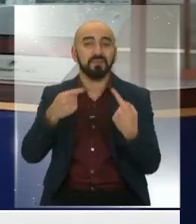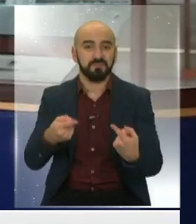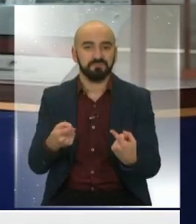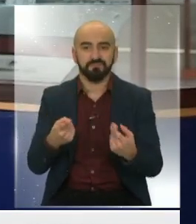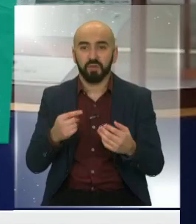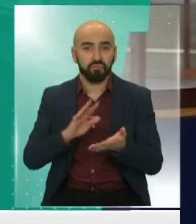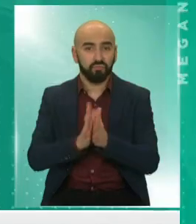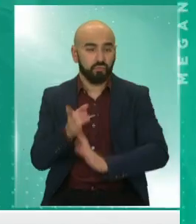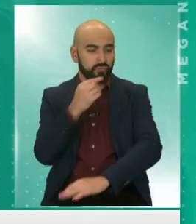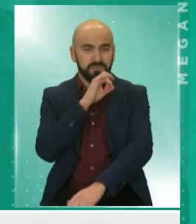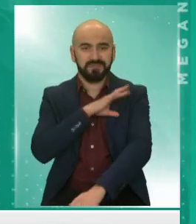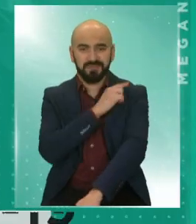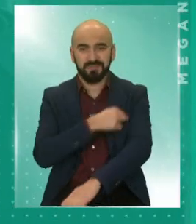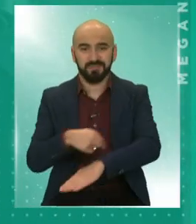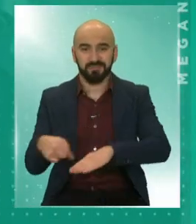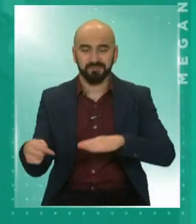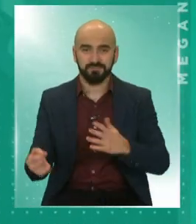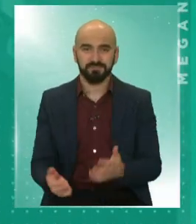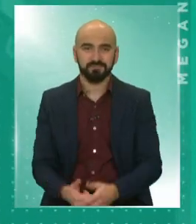país.